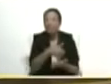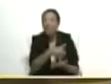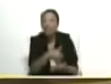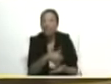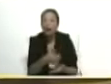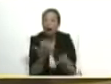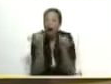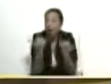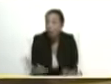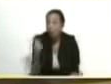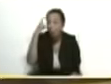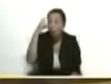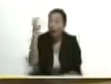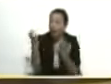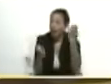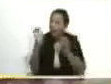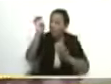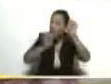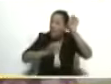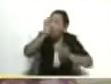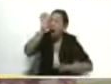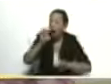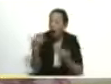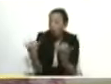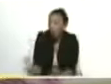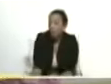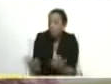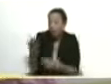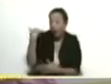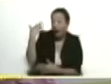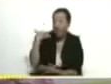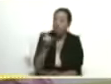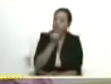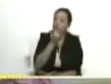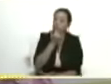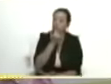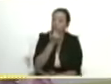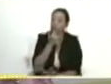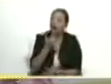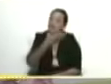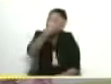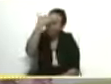que tenemos hoy, siempre hay que valorarlo. Lo digo porque a veces se puede olvidar.